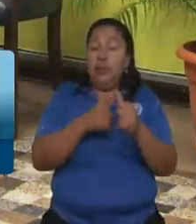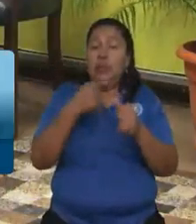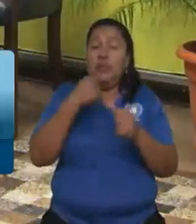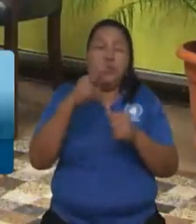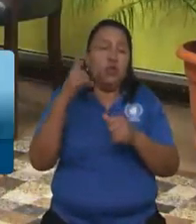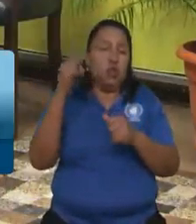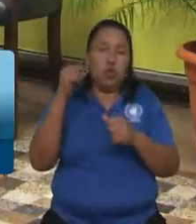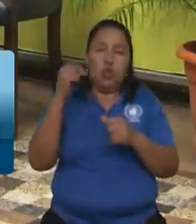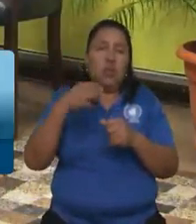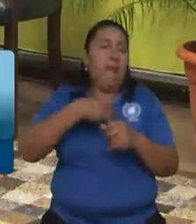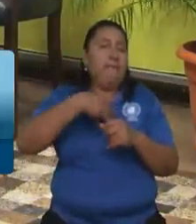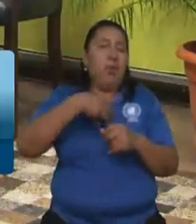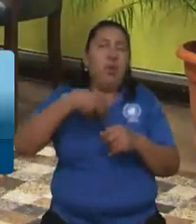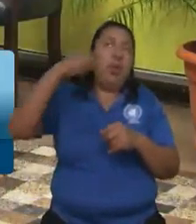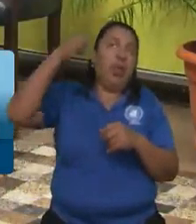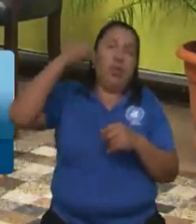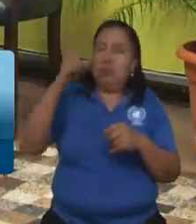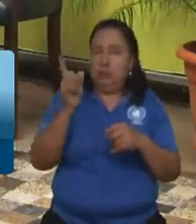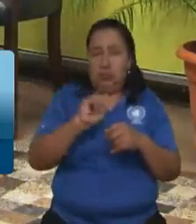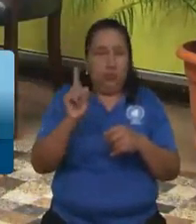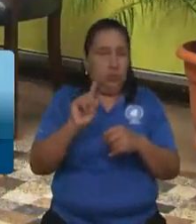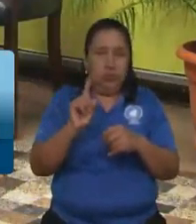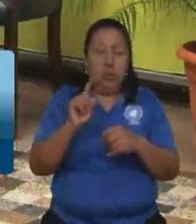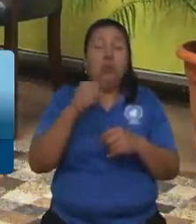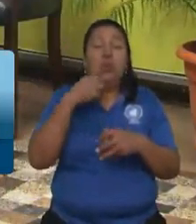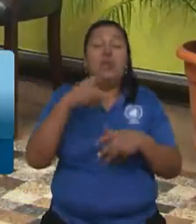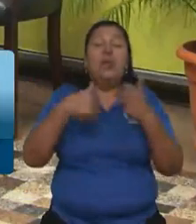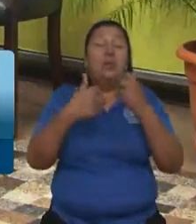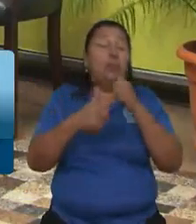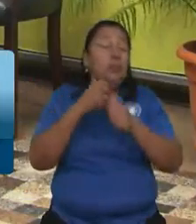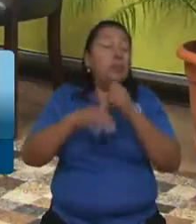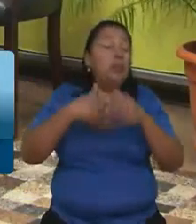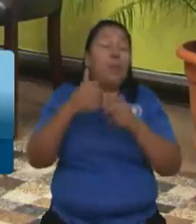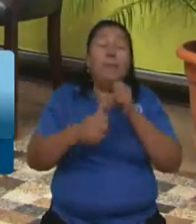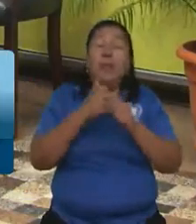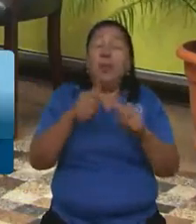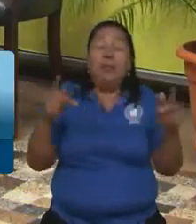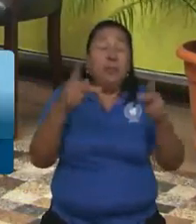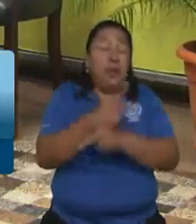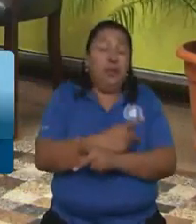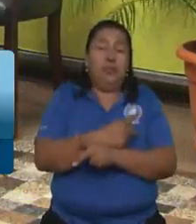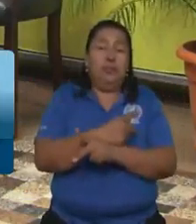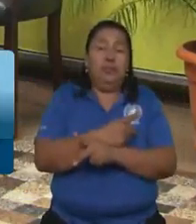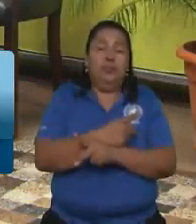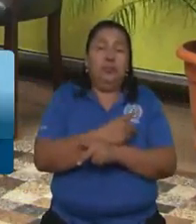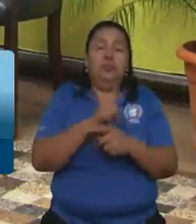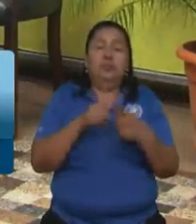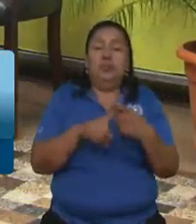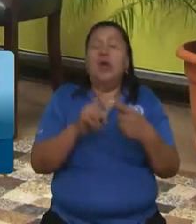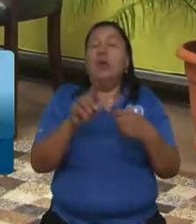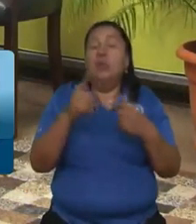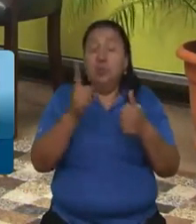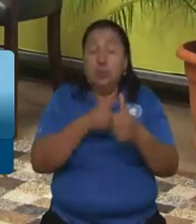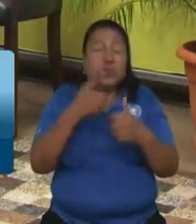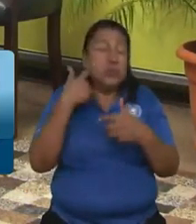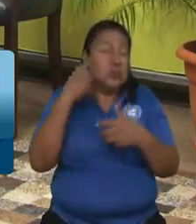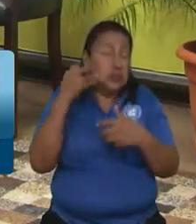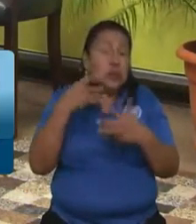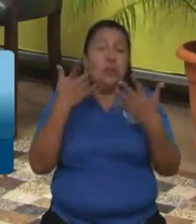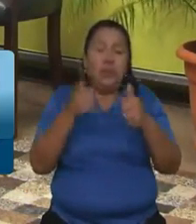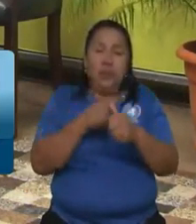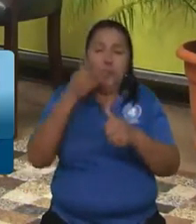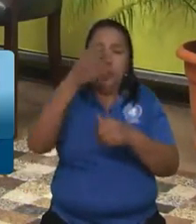oído, es que vaya al centro de salud más cercano. Sí, lo importante. ¿Cuál es el tratamiento que debe seguir una persona con una infección en el oído por